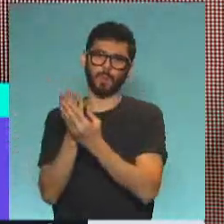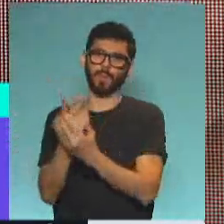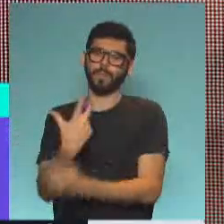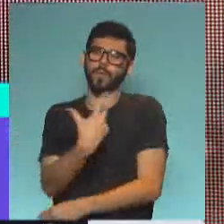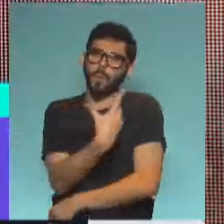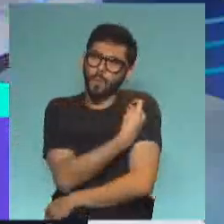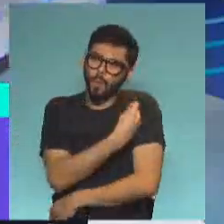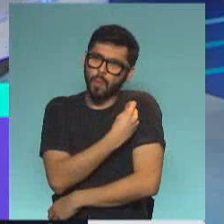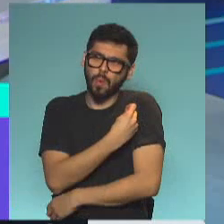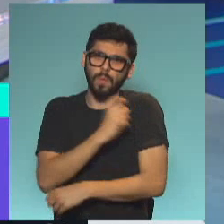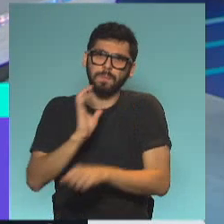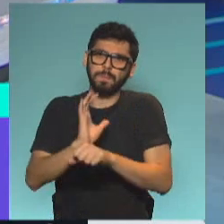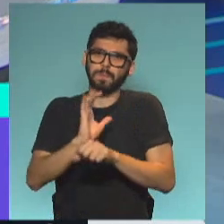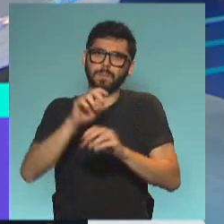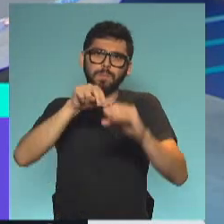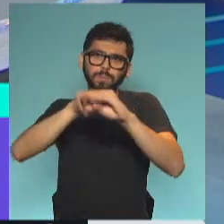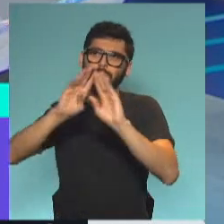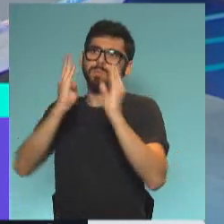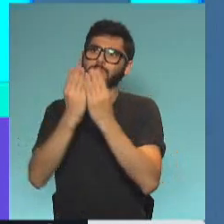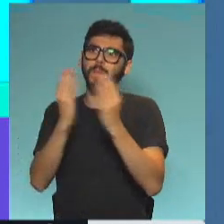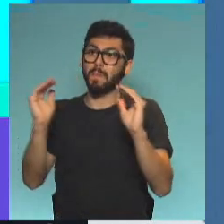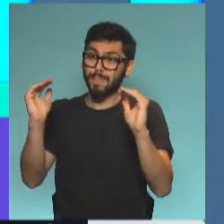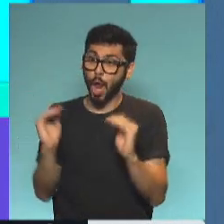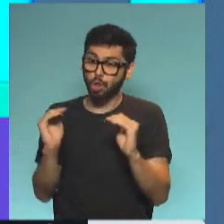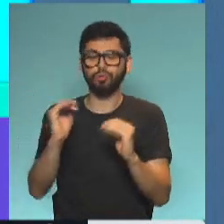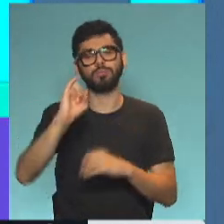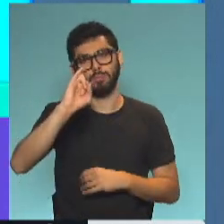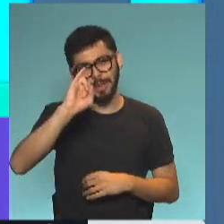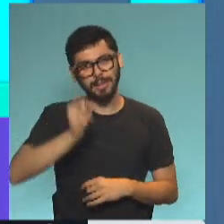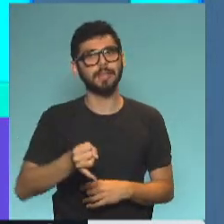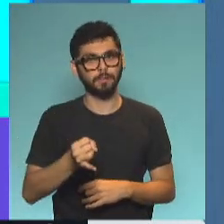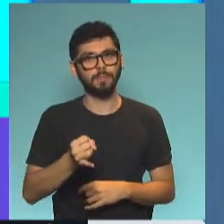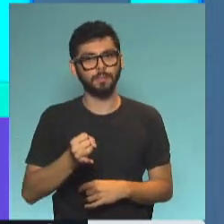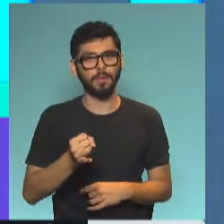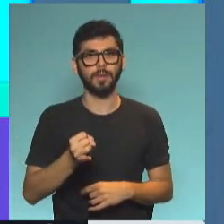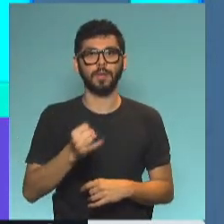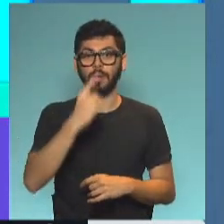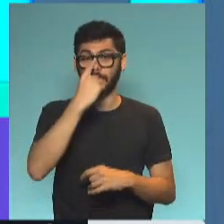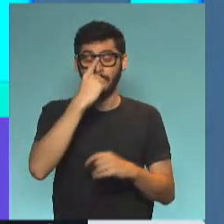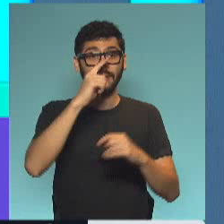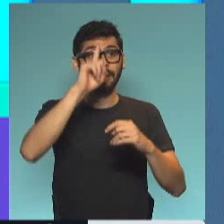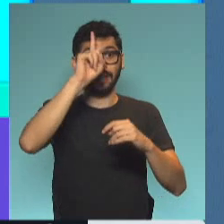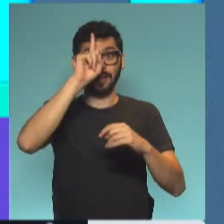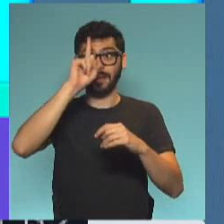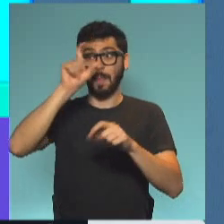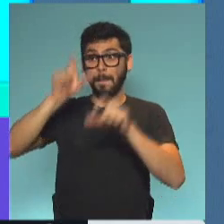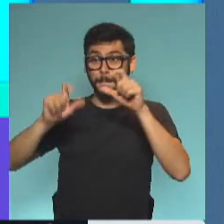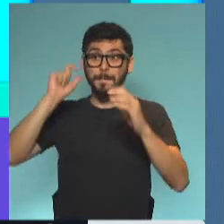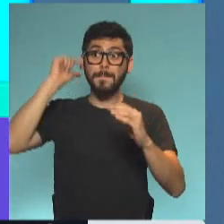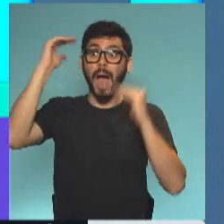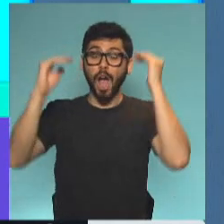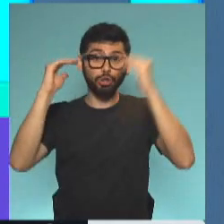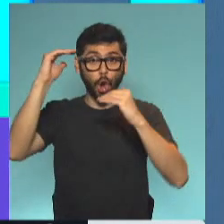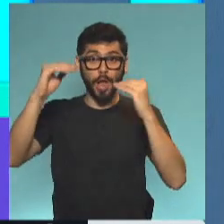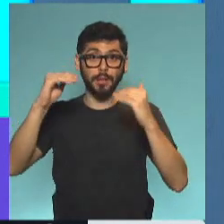redujo el porcentaje de ocupación de camas en ut y si la la la la internación de adultos mayores a través de